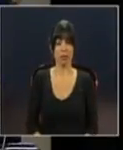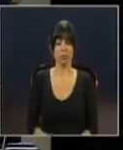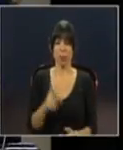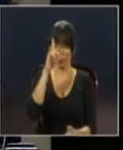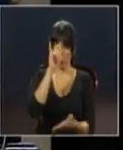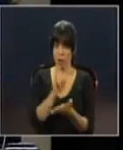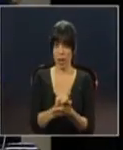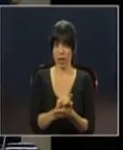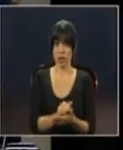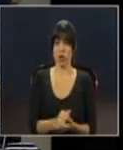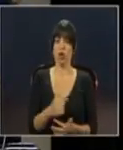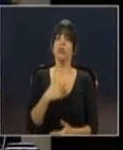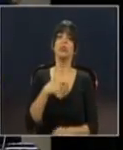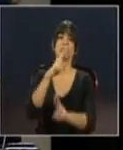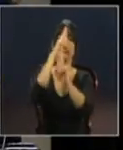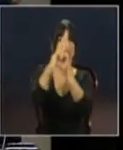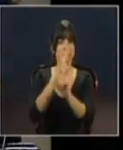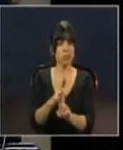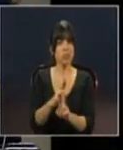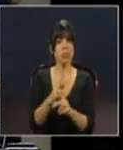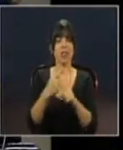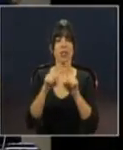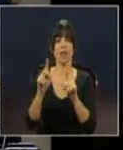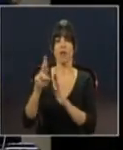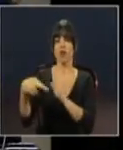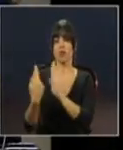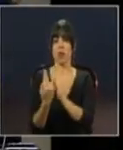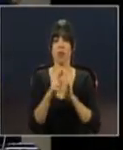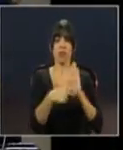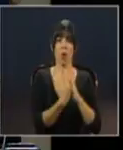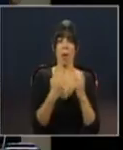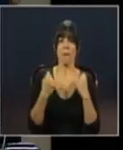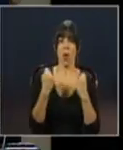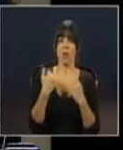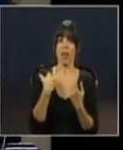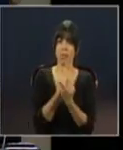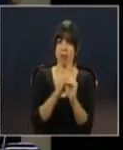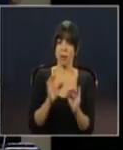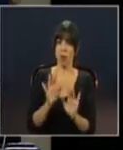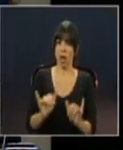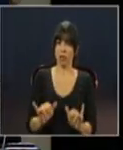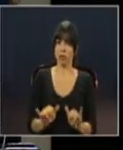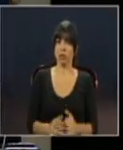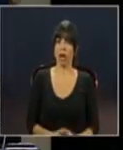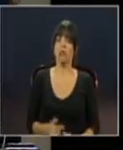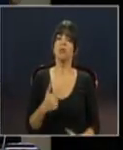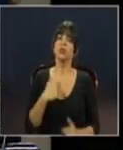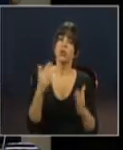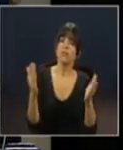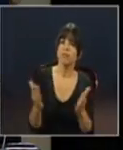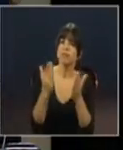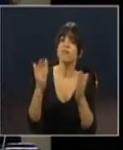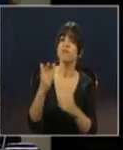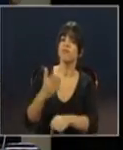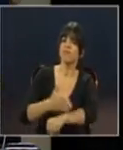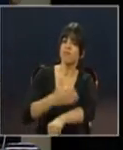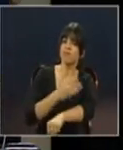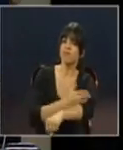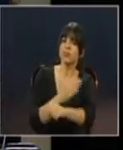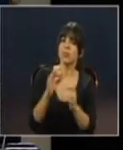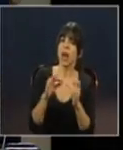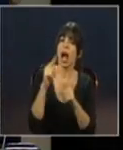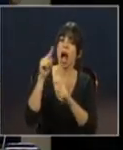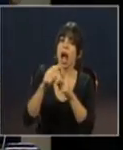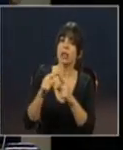consecuencia, respetuoso de la división de poderes en la que se apoya nuestra democracia, les insto a avanzar prioritariamente hasta